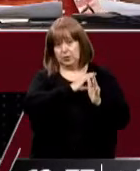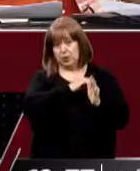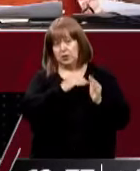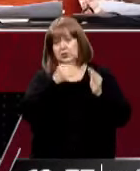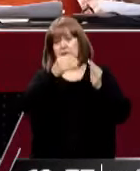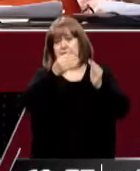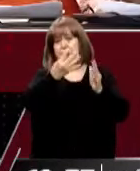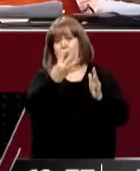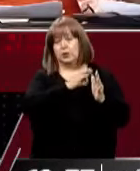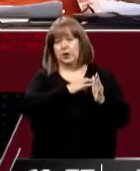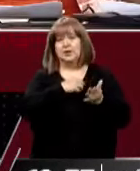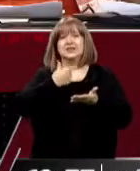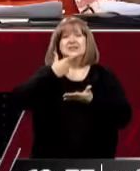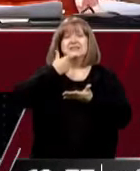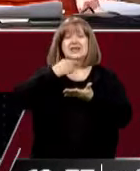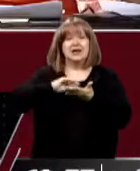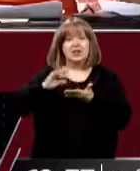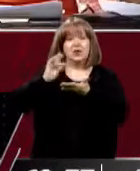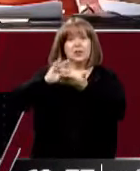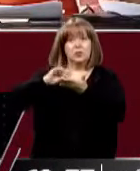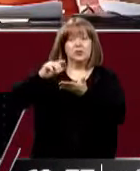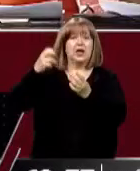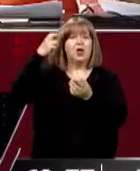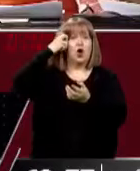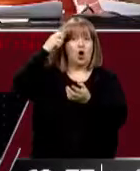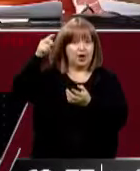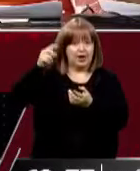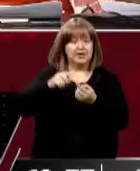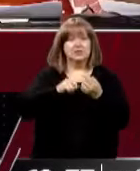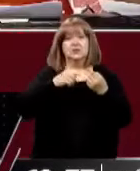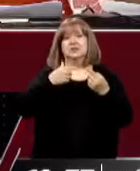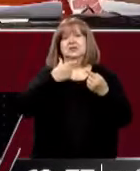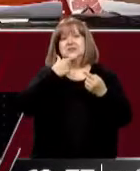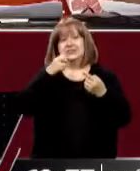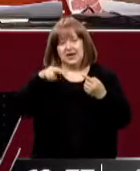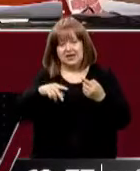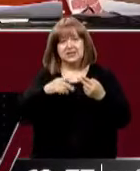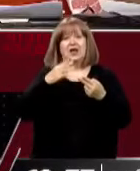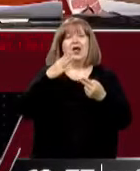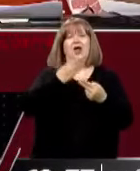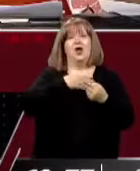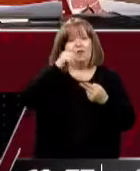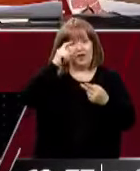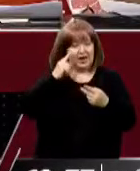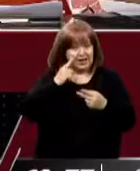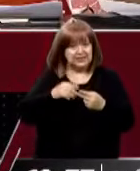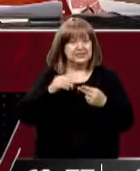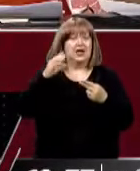Congreso, tanto en la Cámara de Senadores como diputados han votado Omar Félix, Ernesto San,